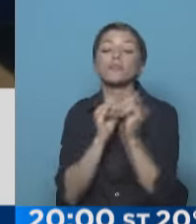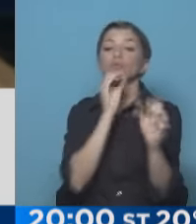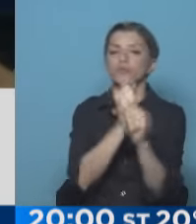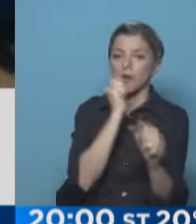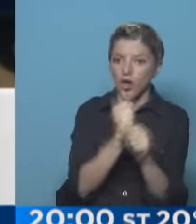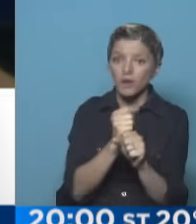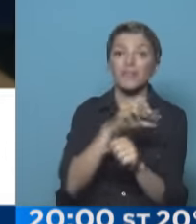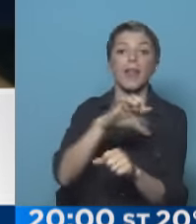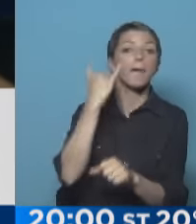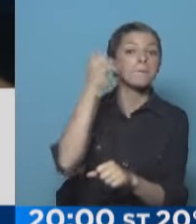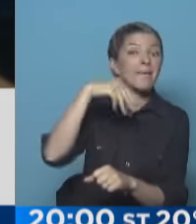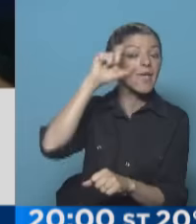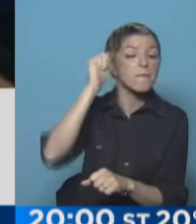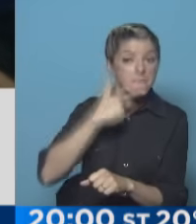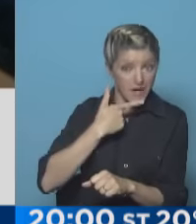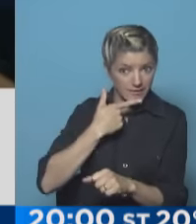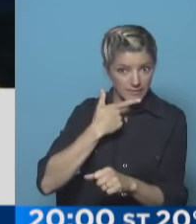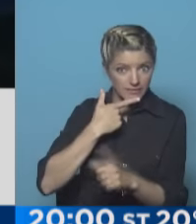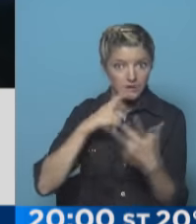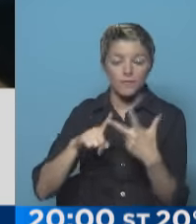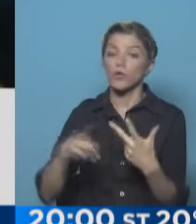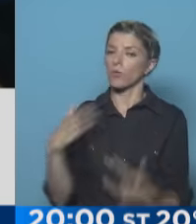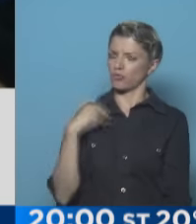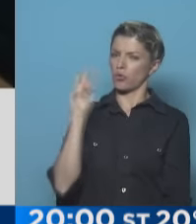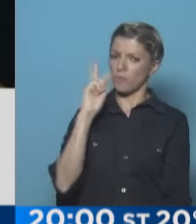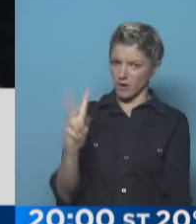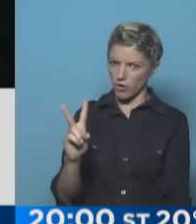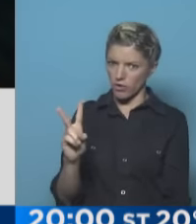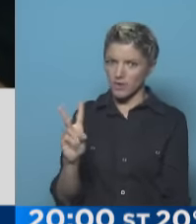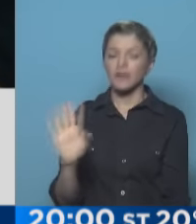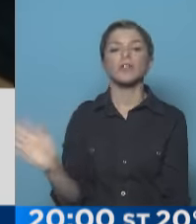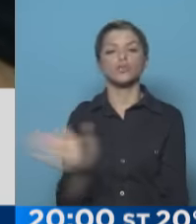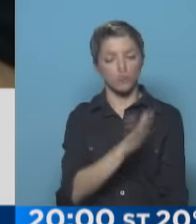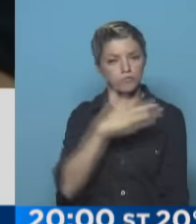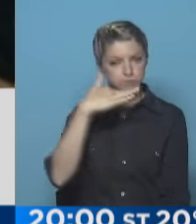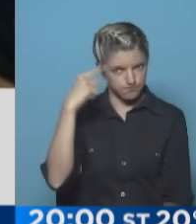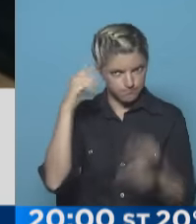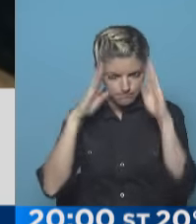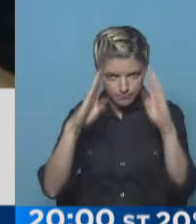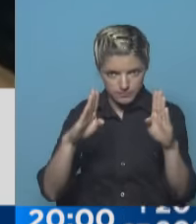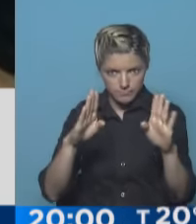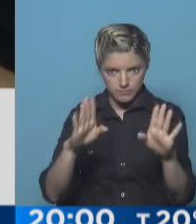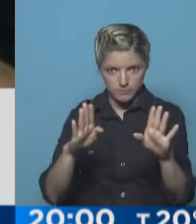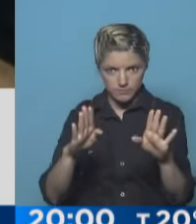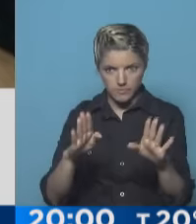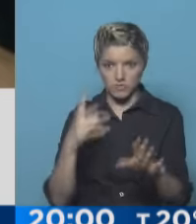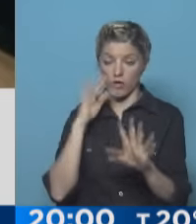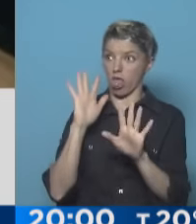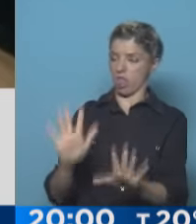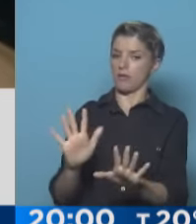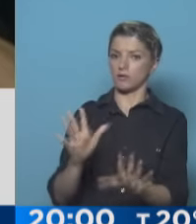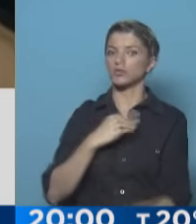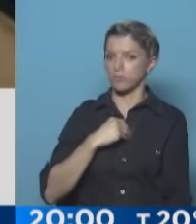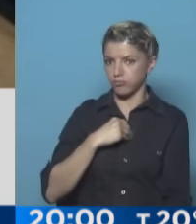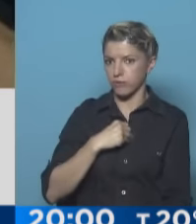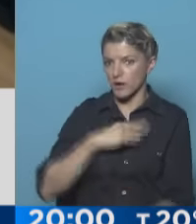pequeños y medianos comerciantes en cuanto yo veo un nivel de conciencia colectiva realmente que me sorprende y me da un gran